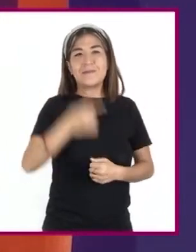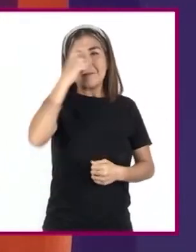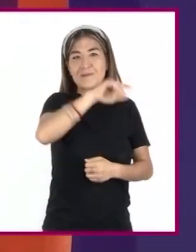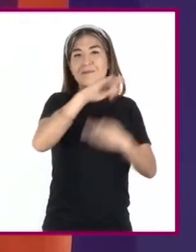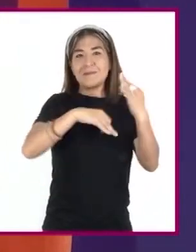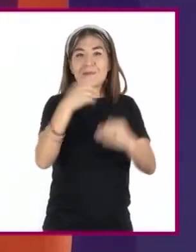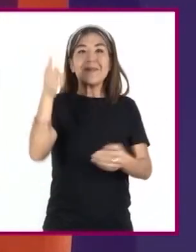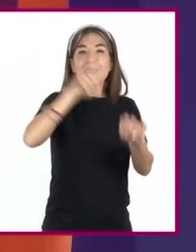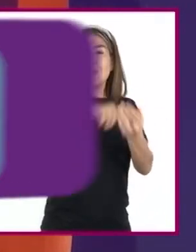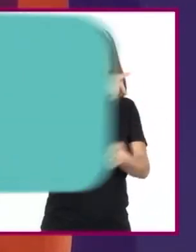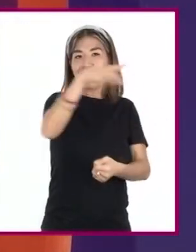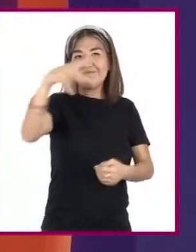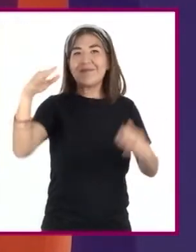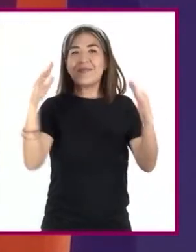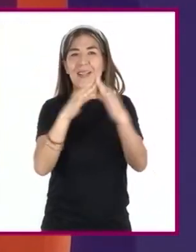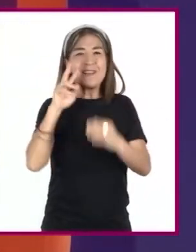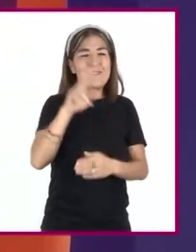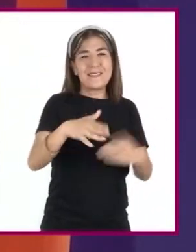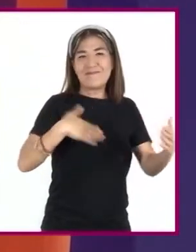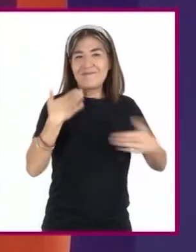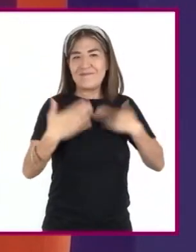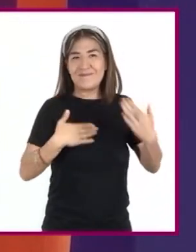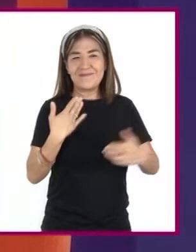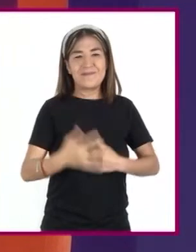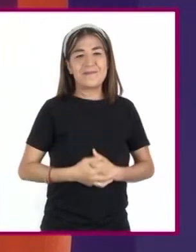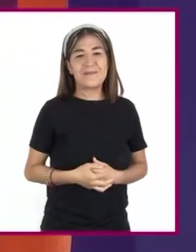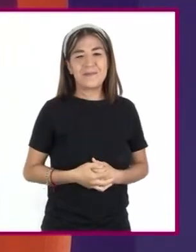gocen desde su casita.